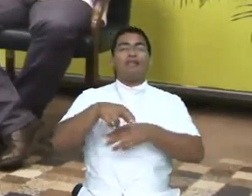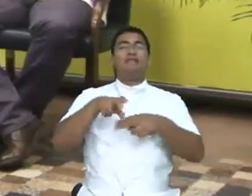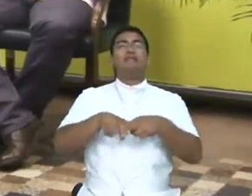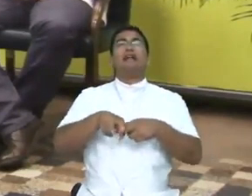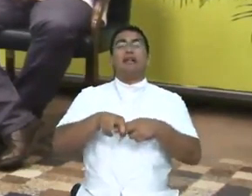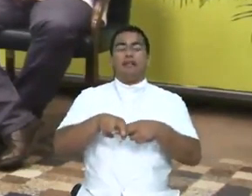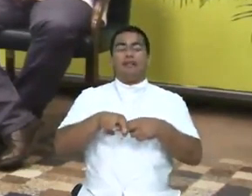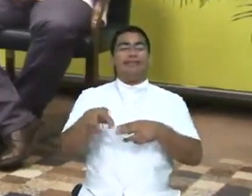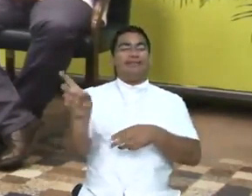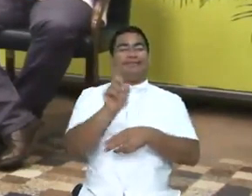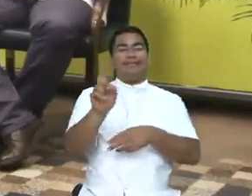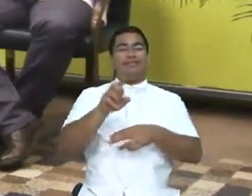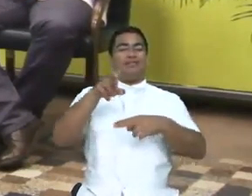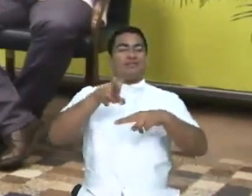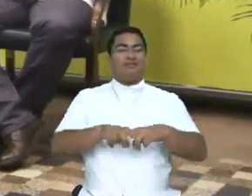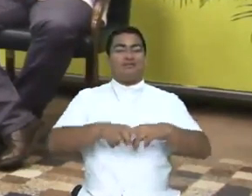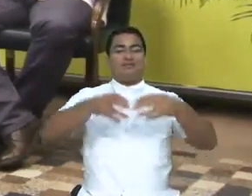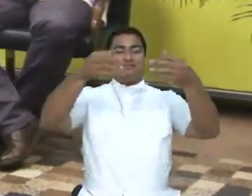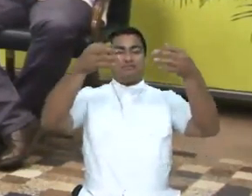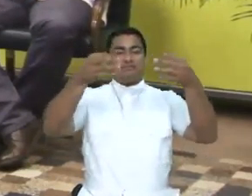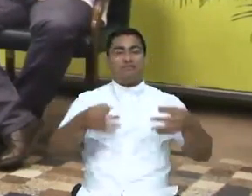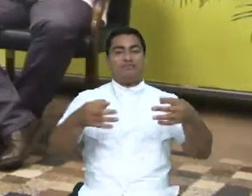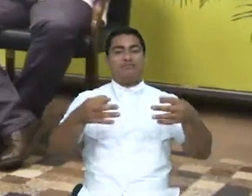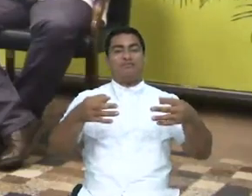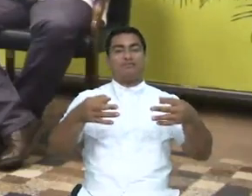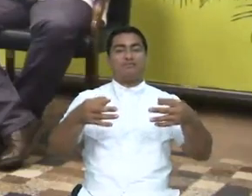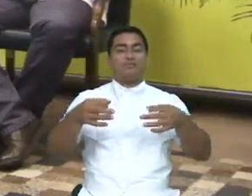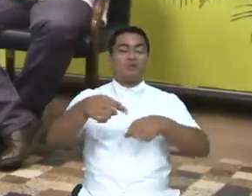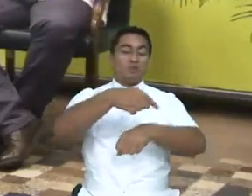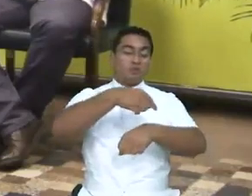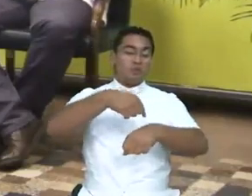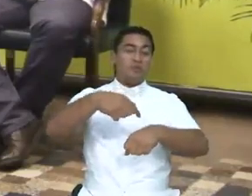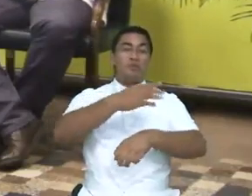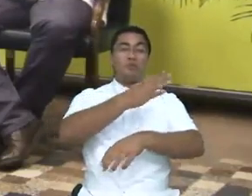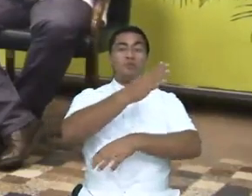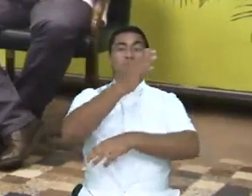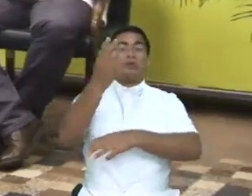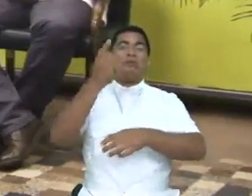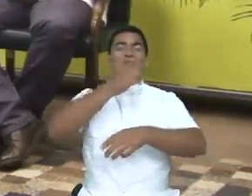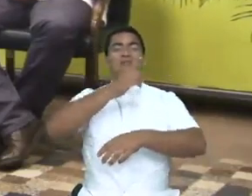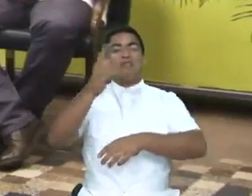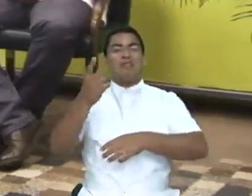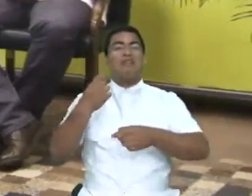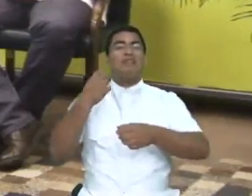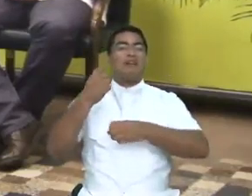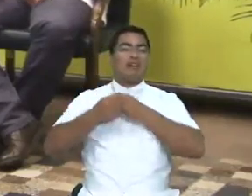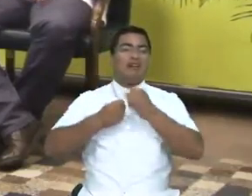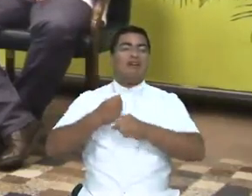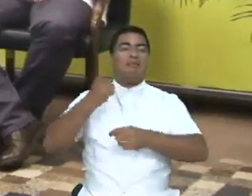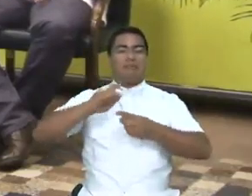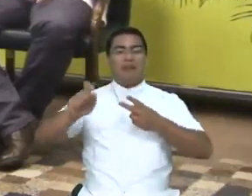sumativo, entonces el paciente con el paso de las horas o de los días o los meses puede aquejar